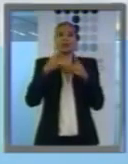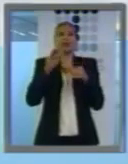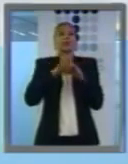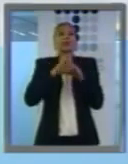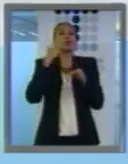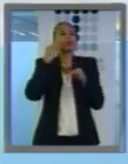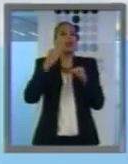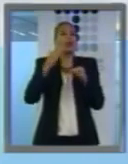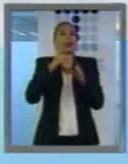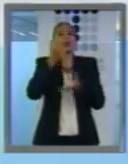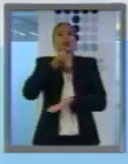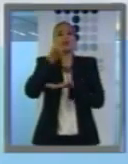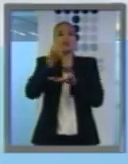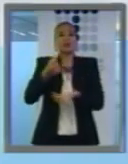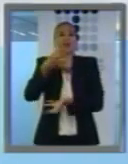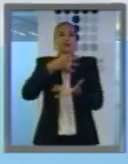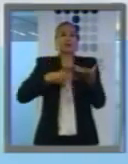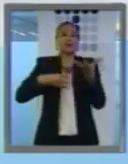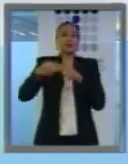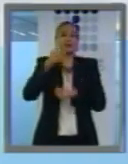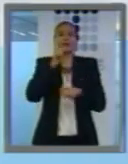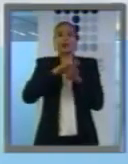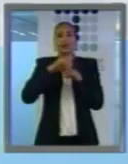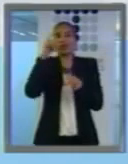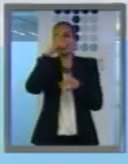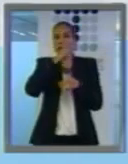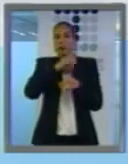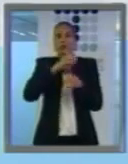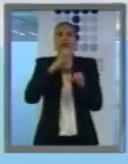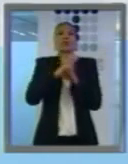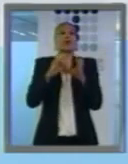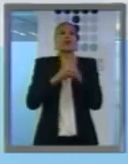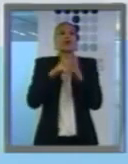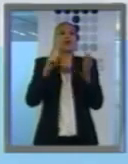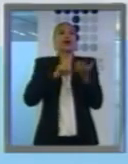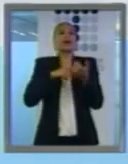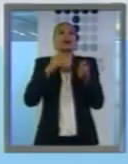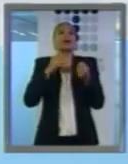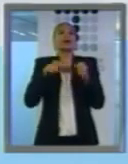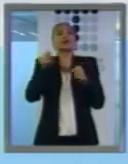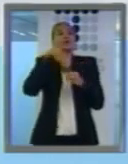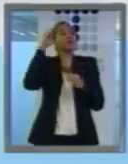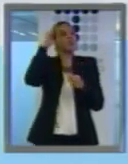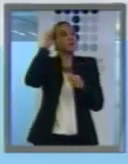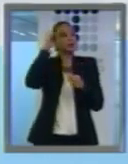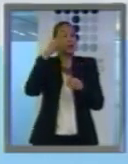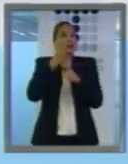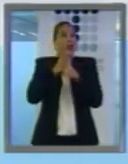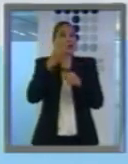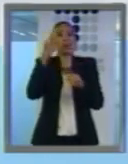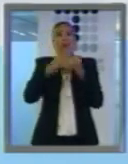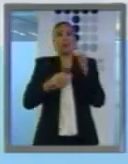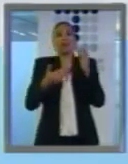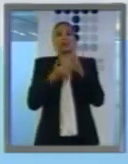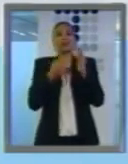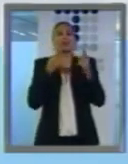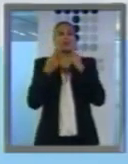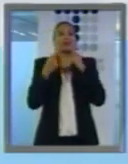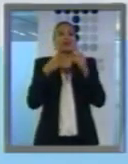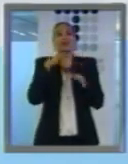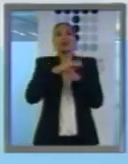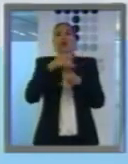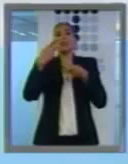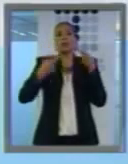parte presupuestal, porque si eso no hay, difícil vamos a operar todo el sistema. Pero bueno, lo dejo para la tercera, y muy breve, aquí me preguntan